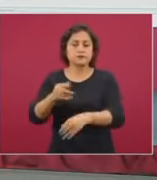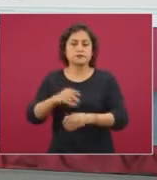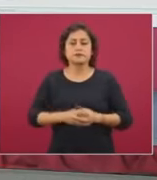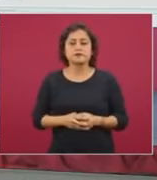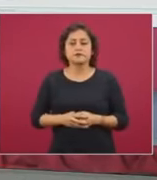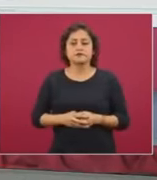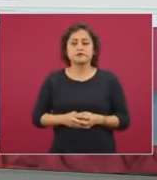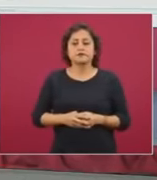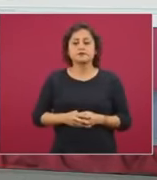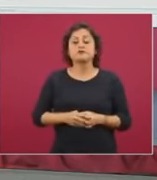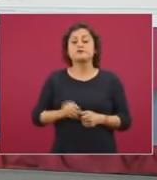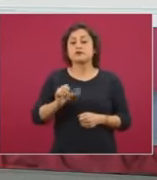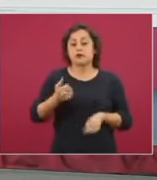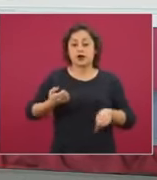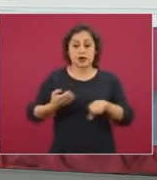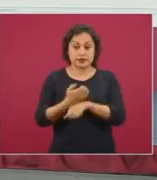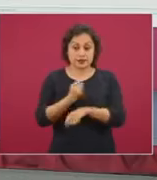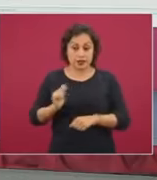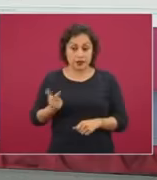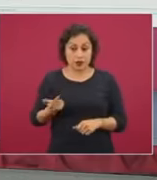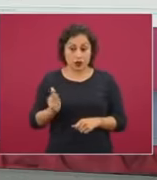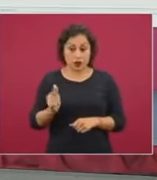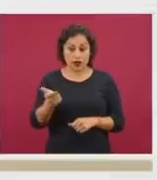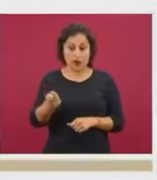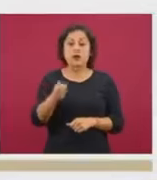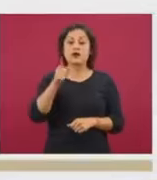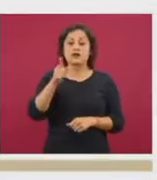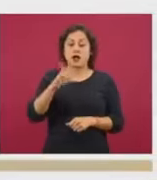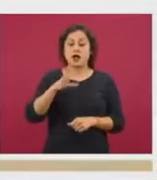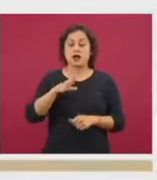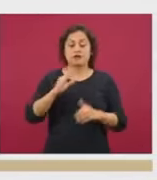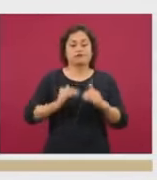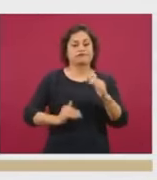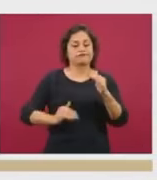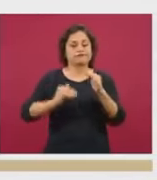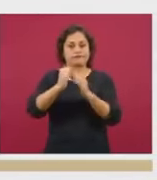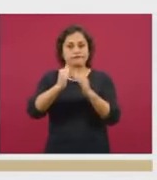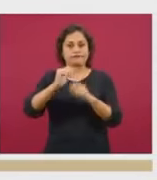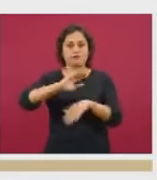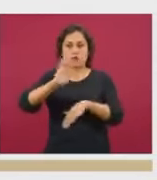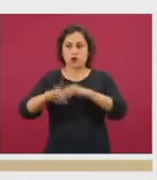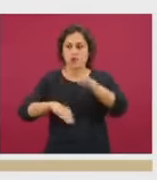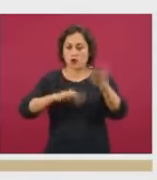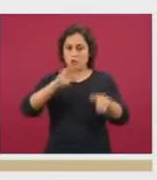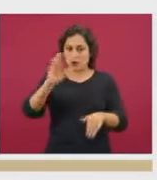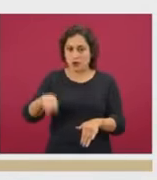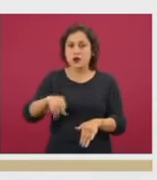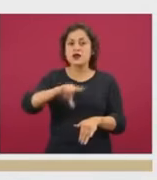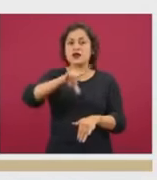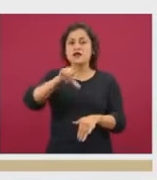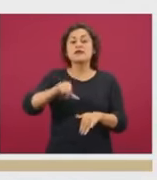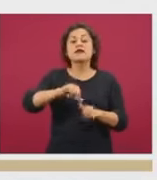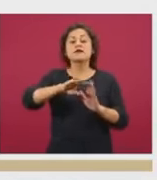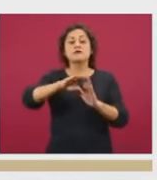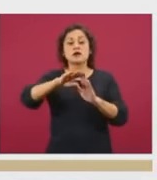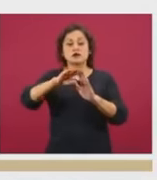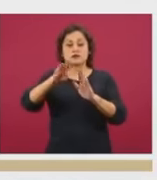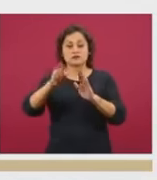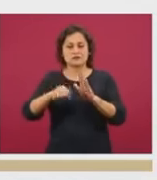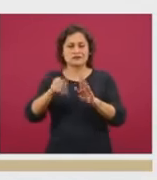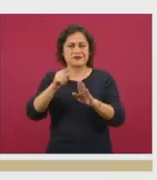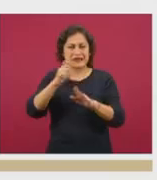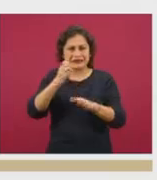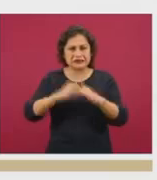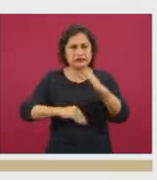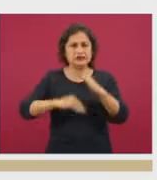siguiente, el estado de Guanajuato, tuvo un pico muy importante en el exceso de mortalidad, pero a partir de este pico que más o menos fue en la